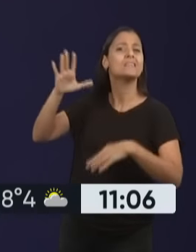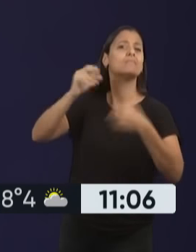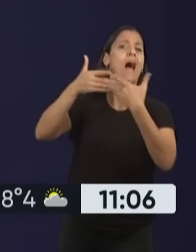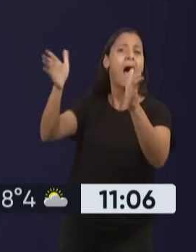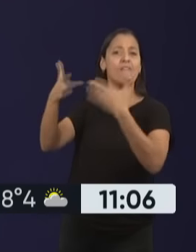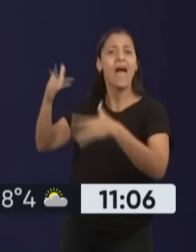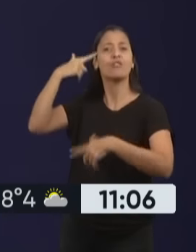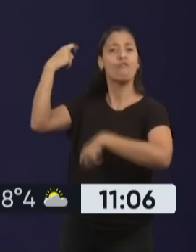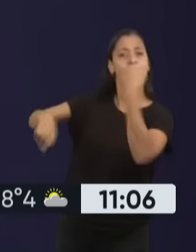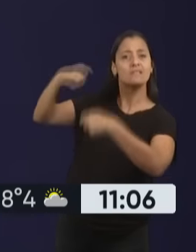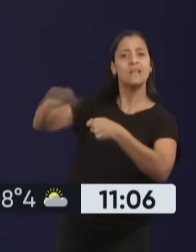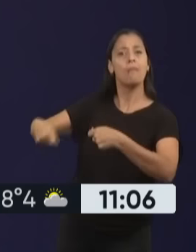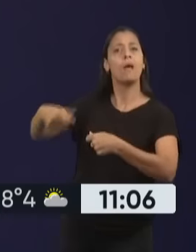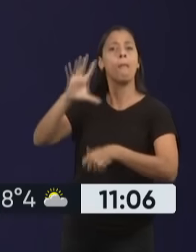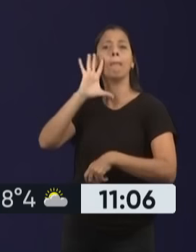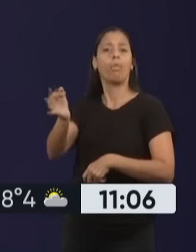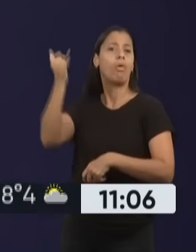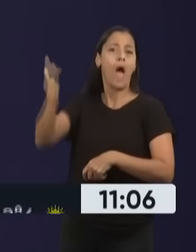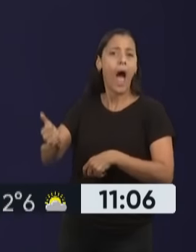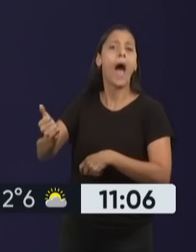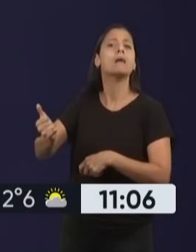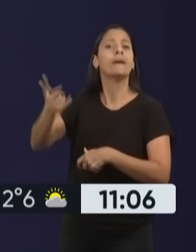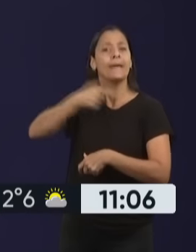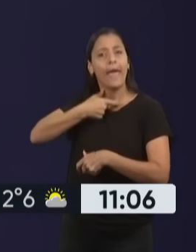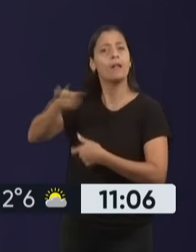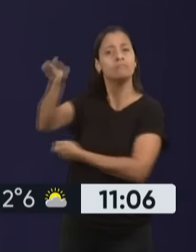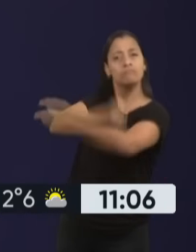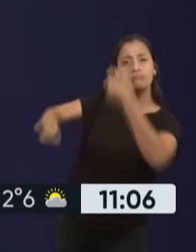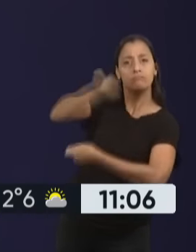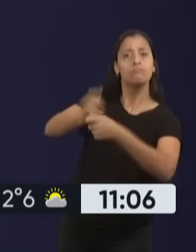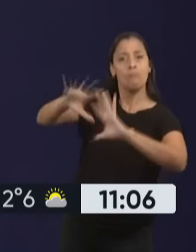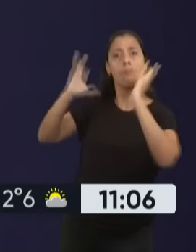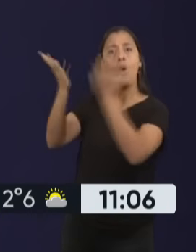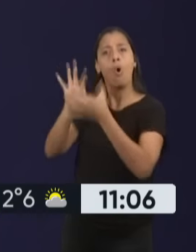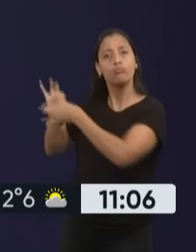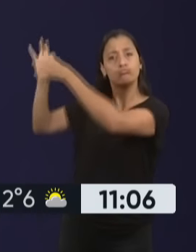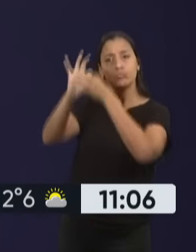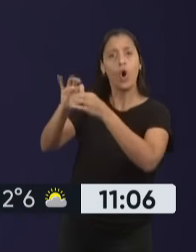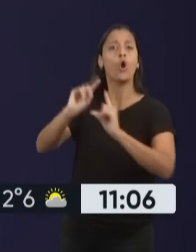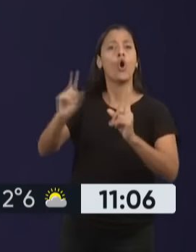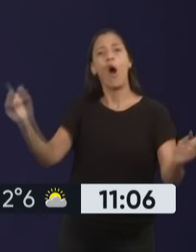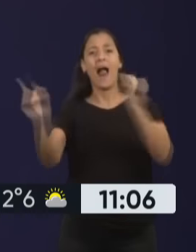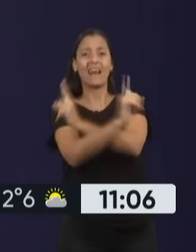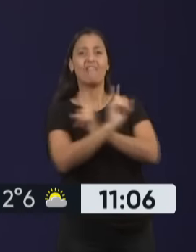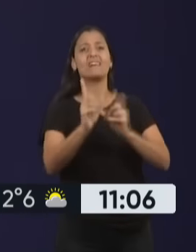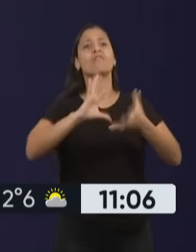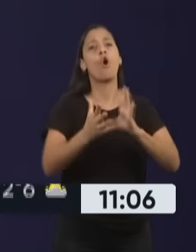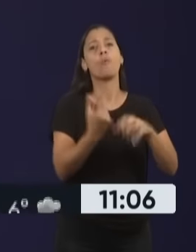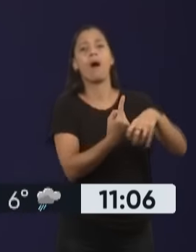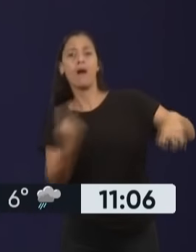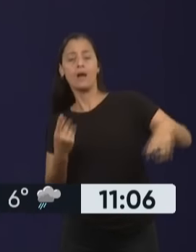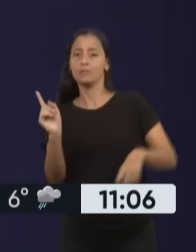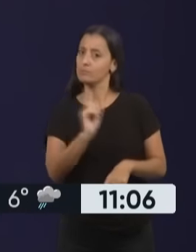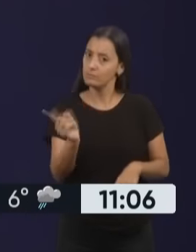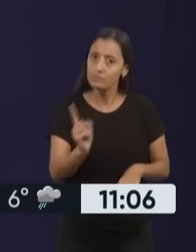y aquellos que se muestran más dispuestos a comercial a comerciar con el resto del mundo y no al revés no esta idea de encerrarnos